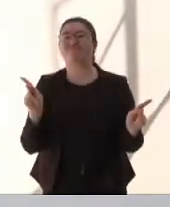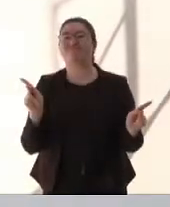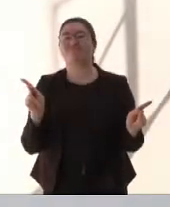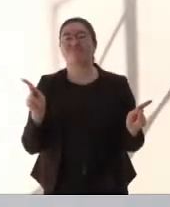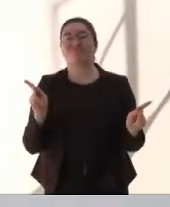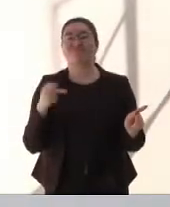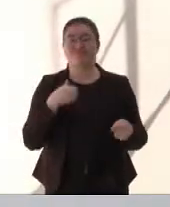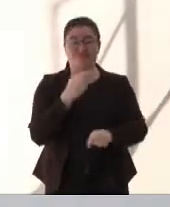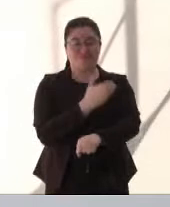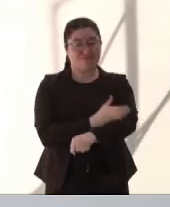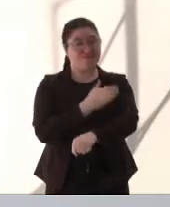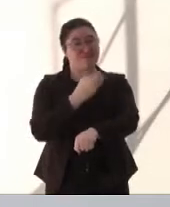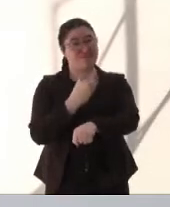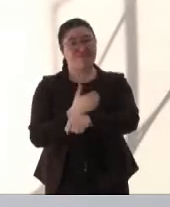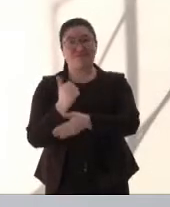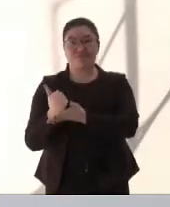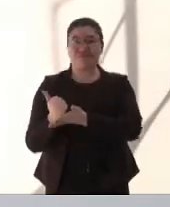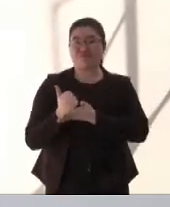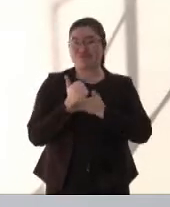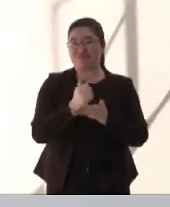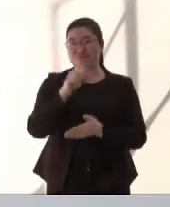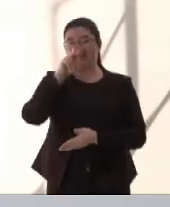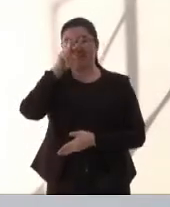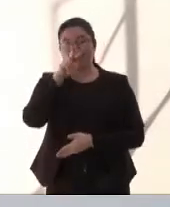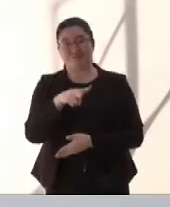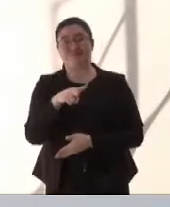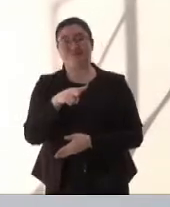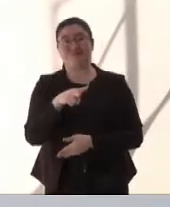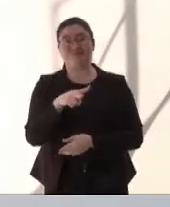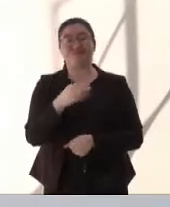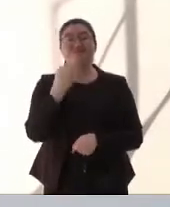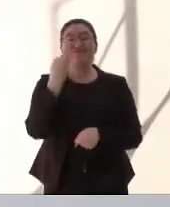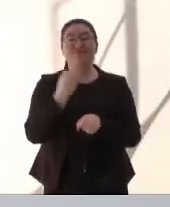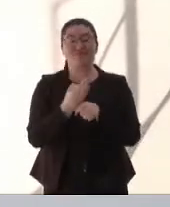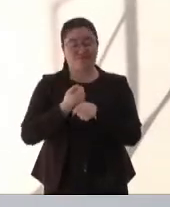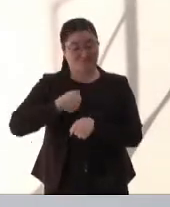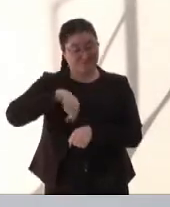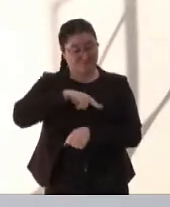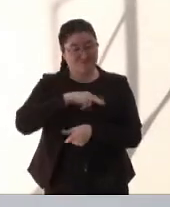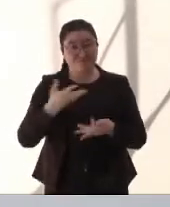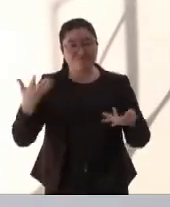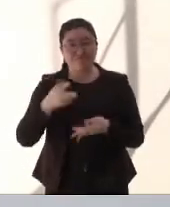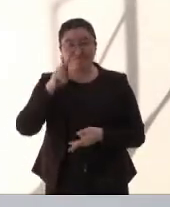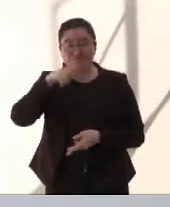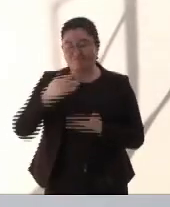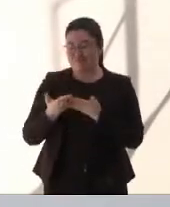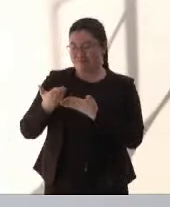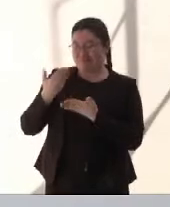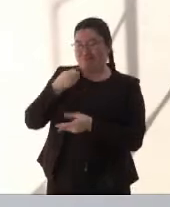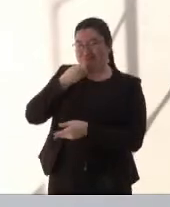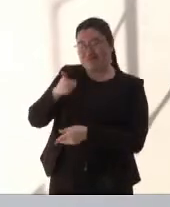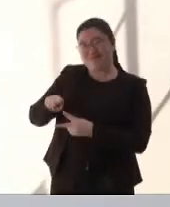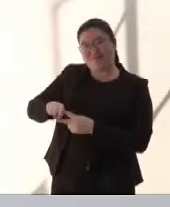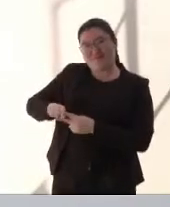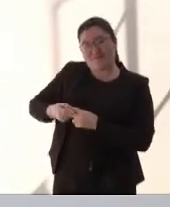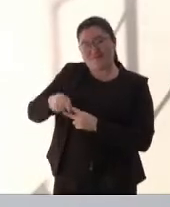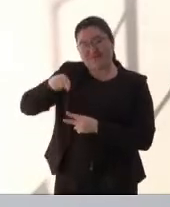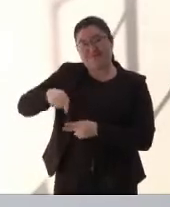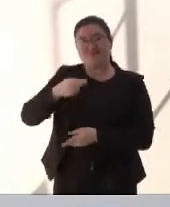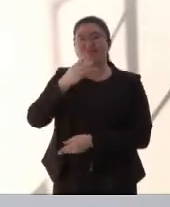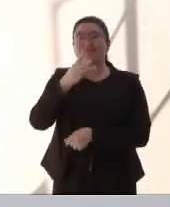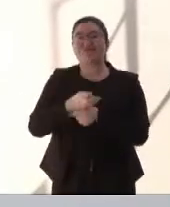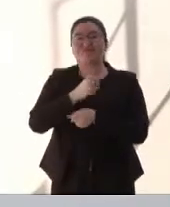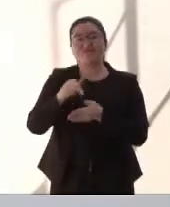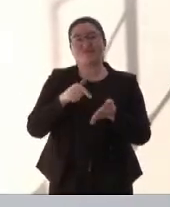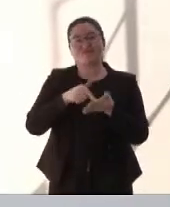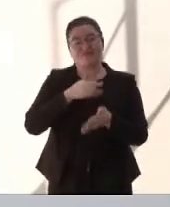¿sí? El que estemos esta vez inaugurando, como ya dijeron, el cuarto Centro de